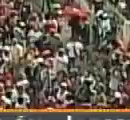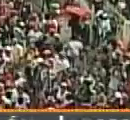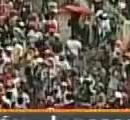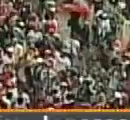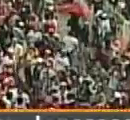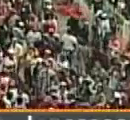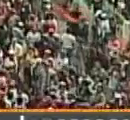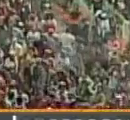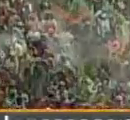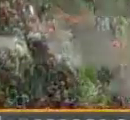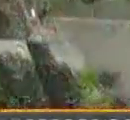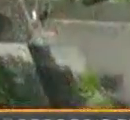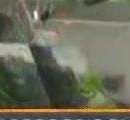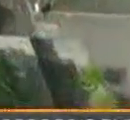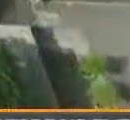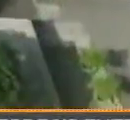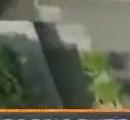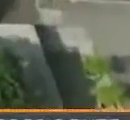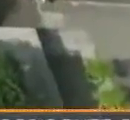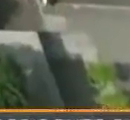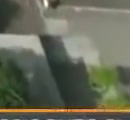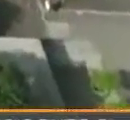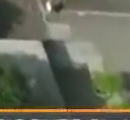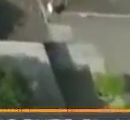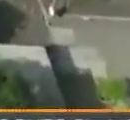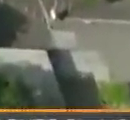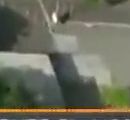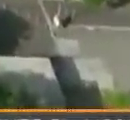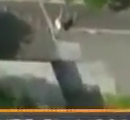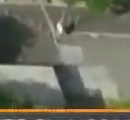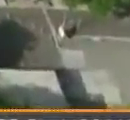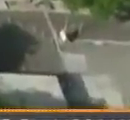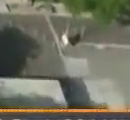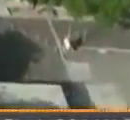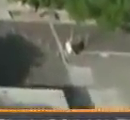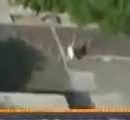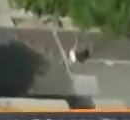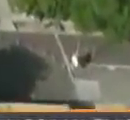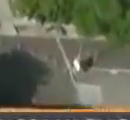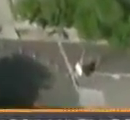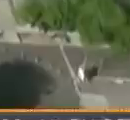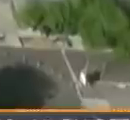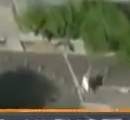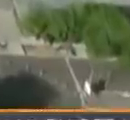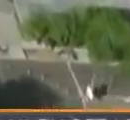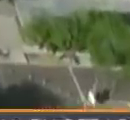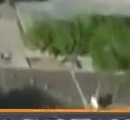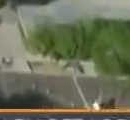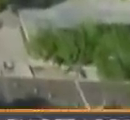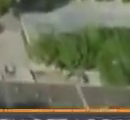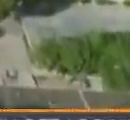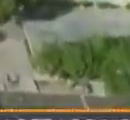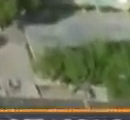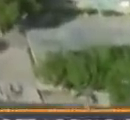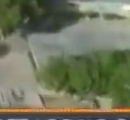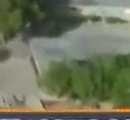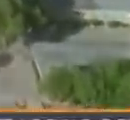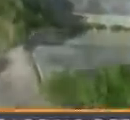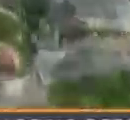jueves 17 de mayo en el territorio nacional, y con un kilómetro de recorrido desde el